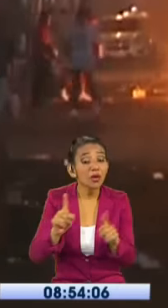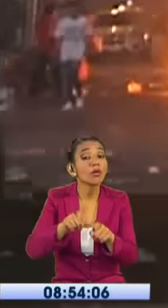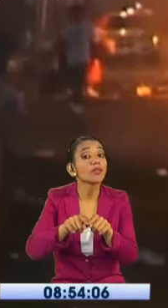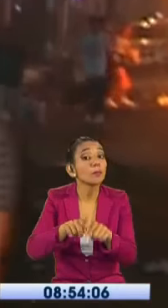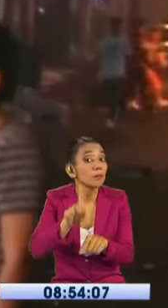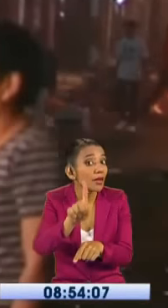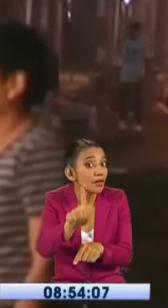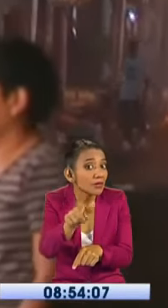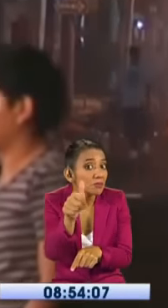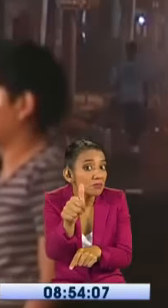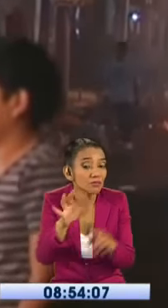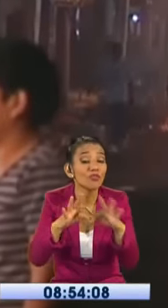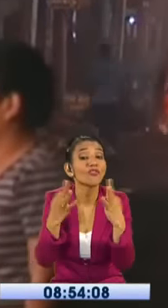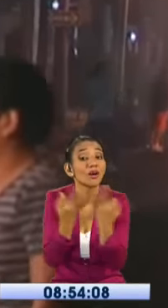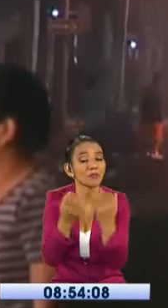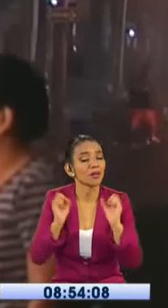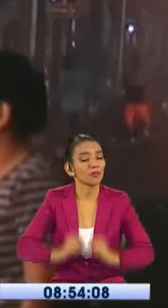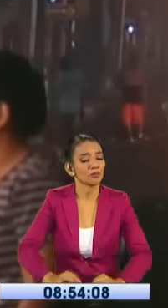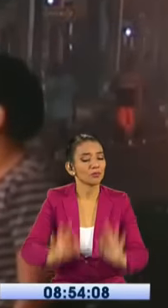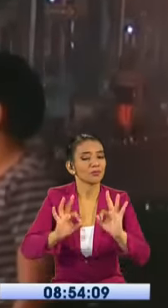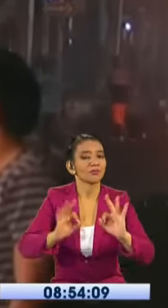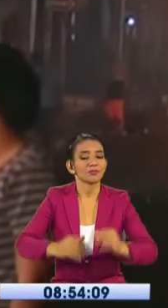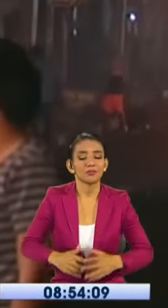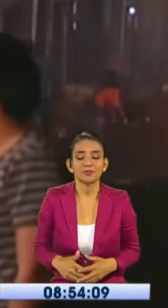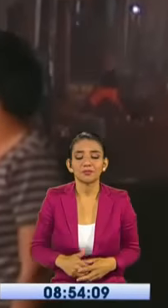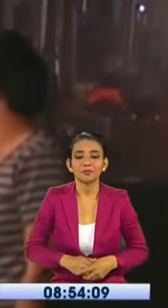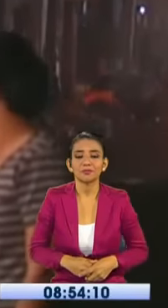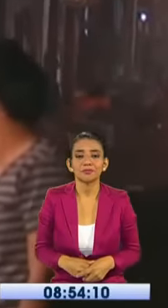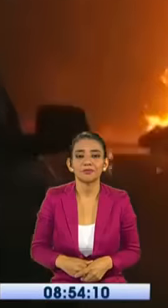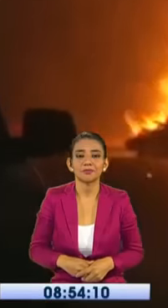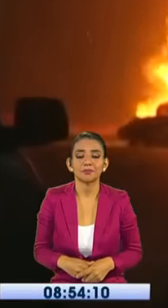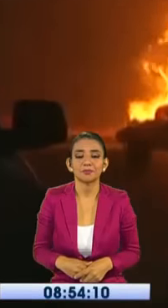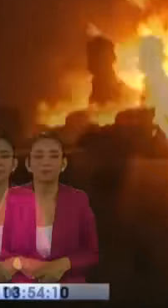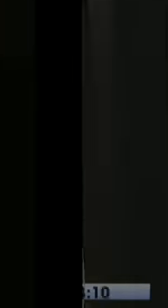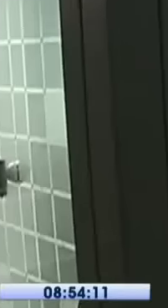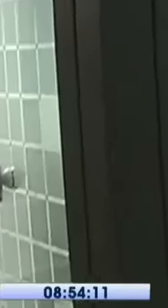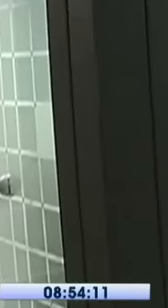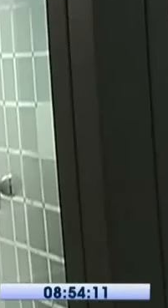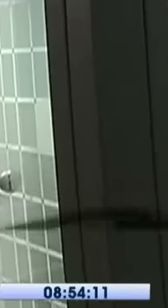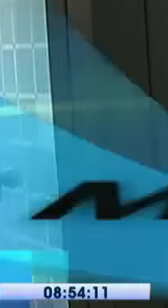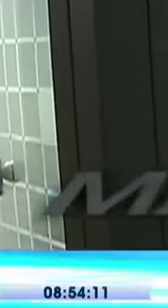completos en familia. Informó Lorena Baque.